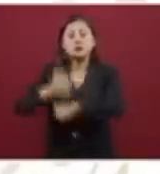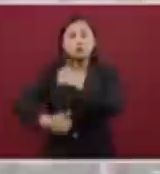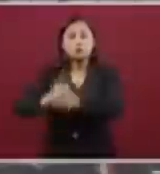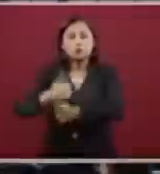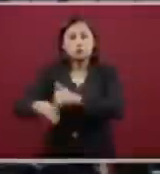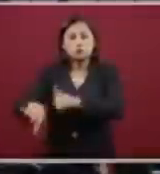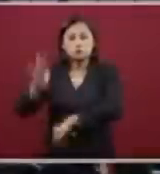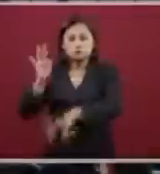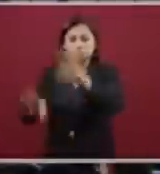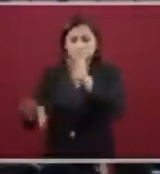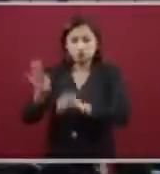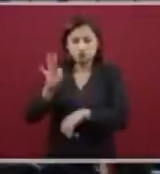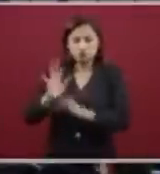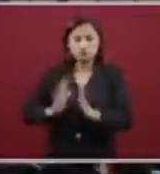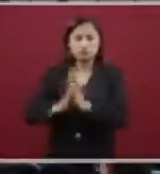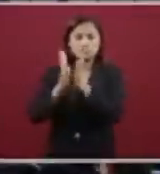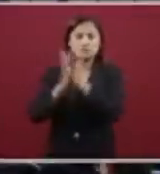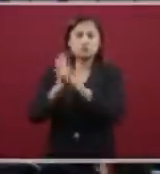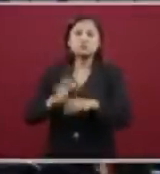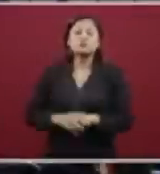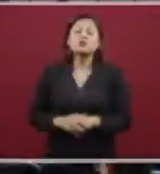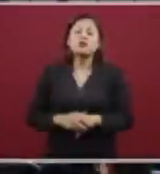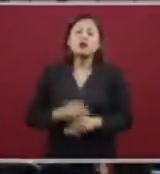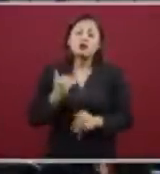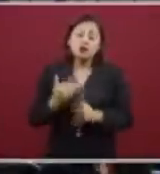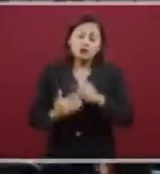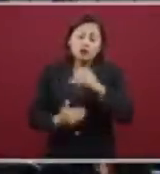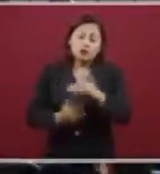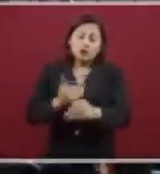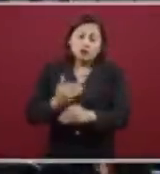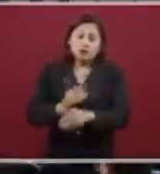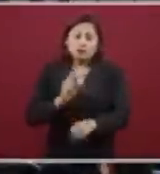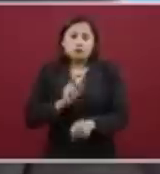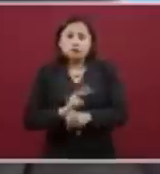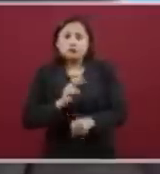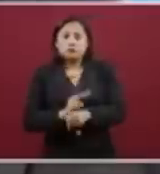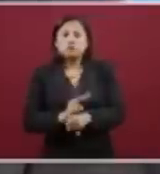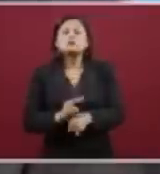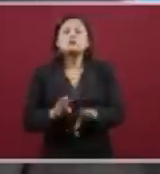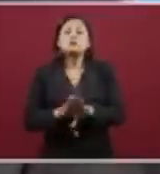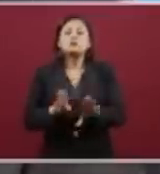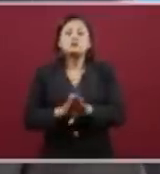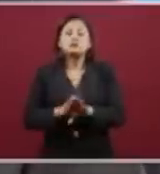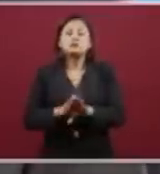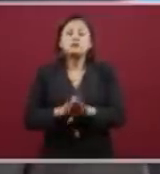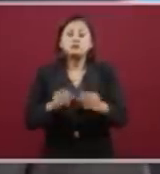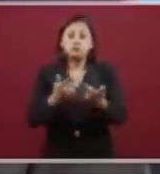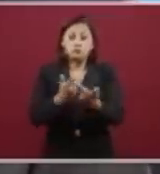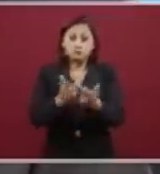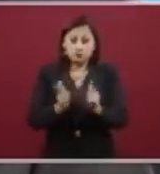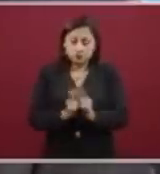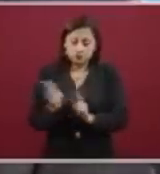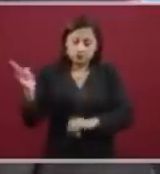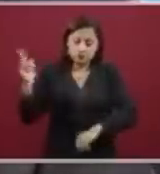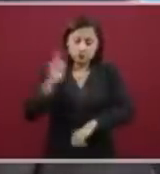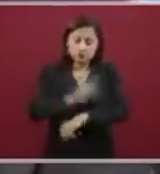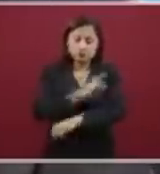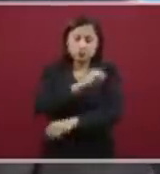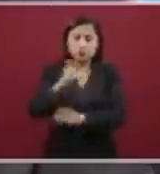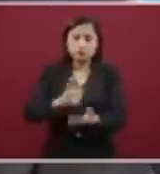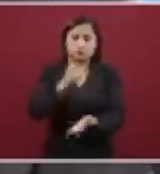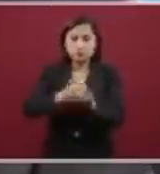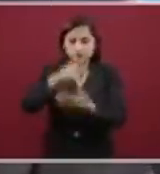procesos de fiscalización en marcha el grupo aeroportuario de la ciudad de mexico tiene abiertos 198